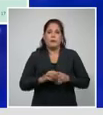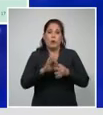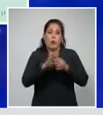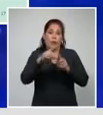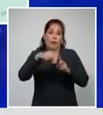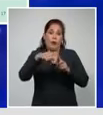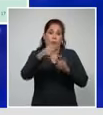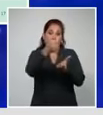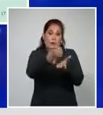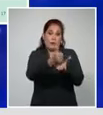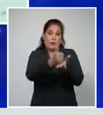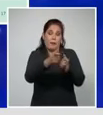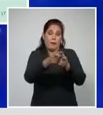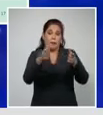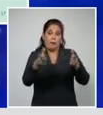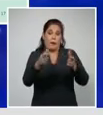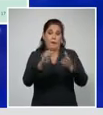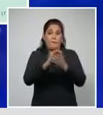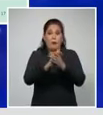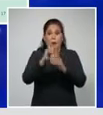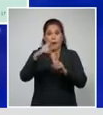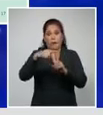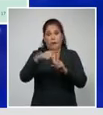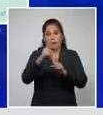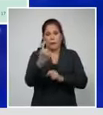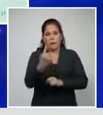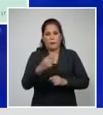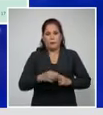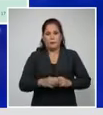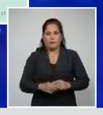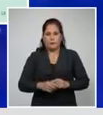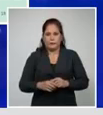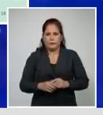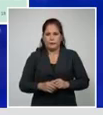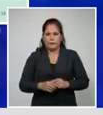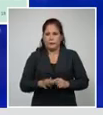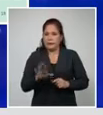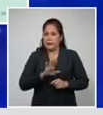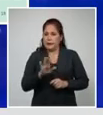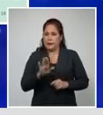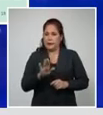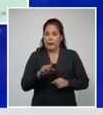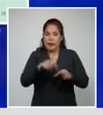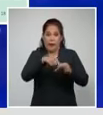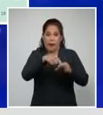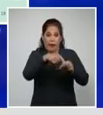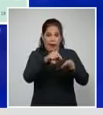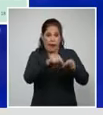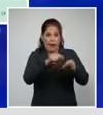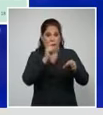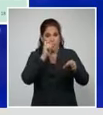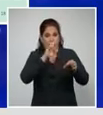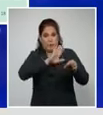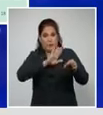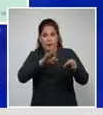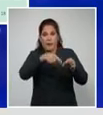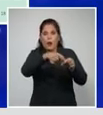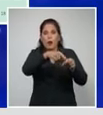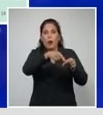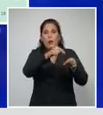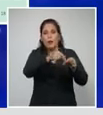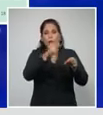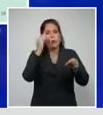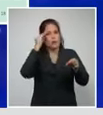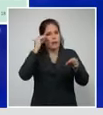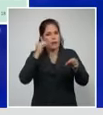10 y Manuel Tames con 1. Y finalmente el municipio especial Isla de la Juventud, no obstante haber